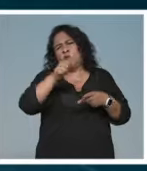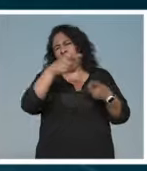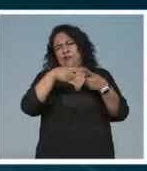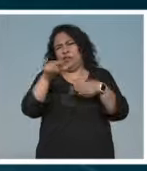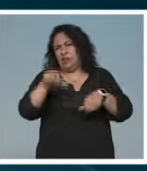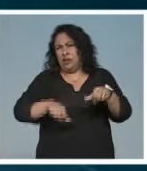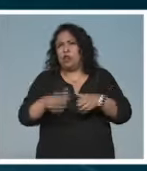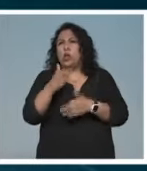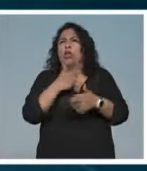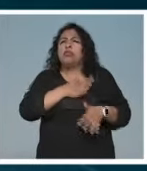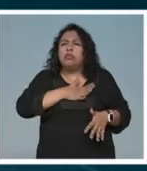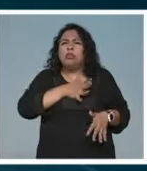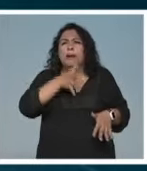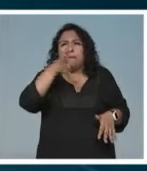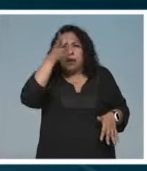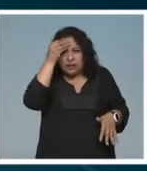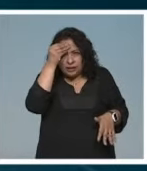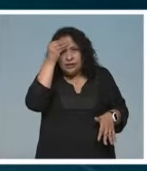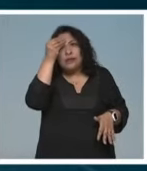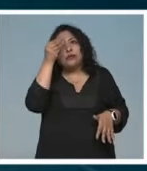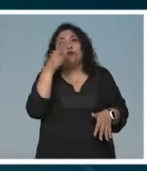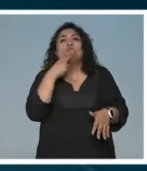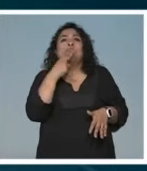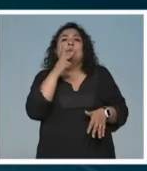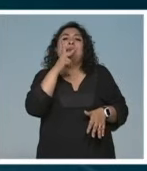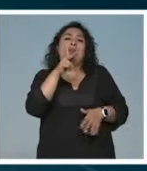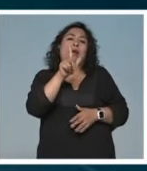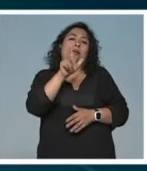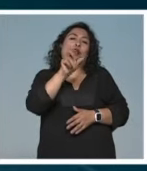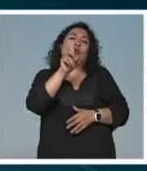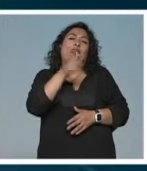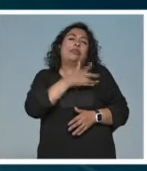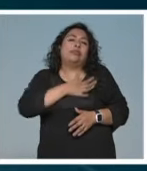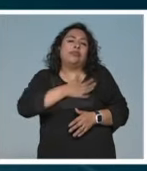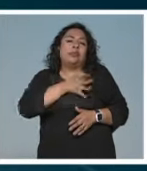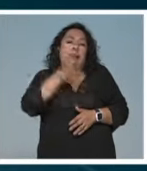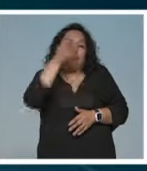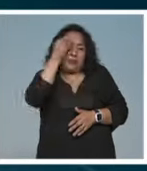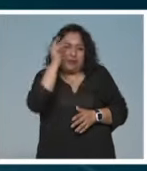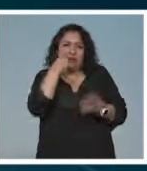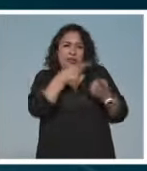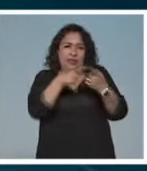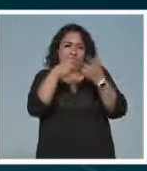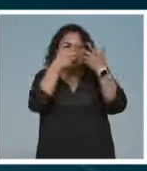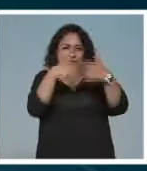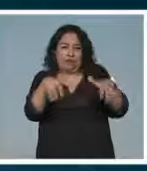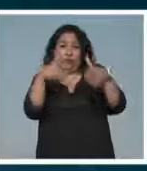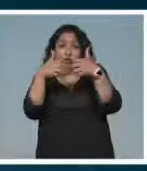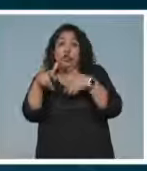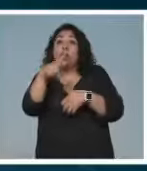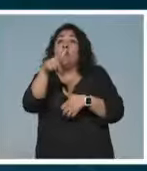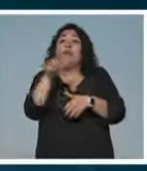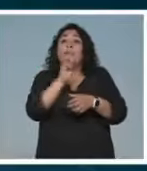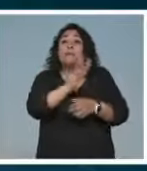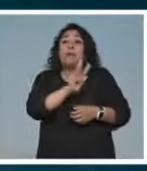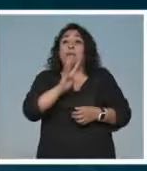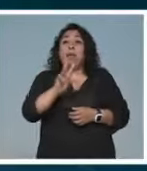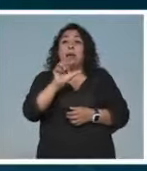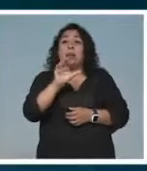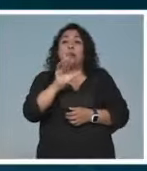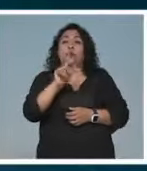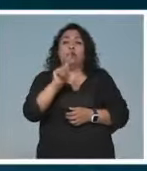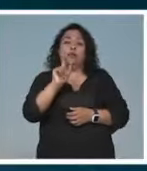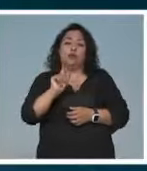todas muy lúdicas, me gustaría utilizar ese término, de las diversas funciones que tendremos. En el sitio web